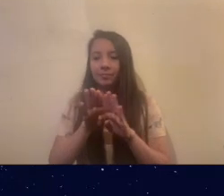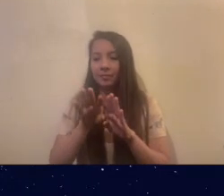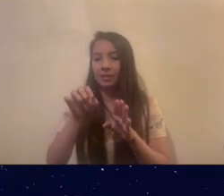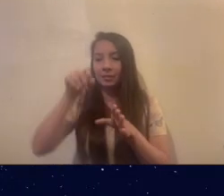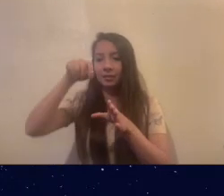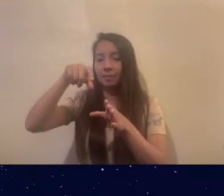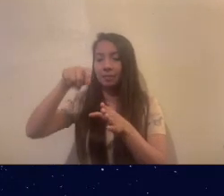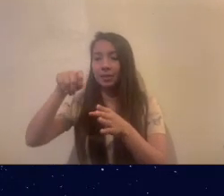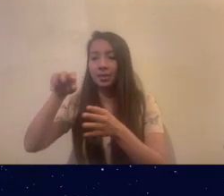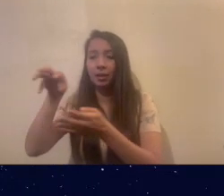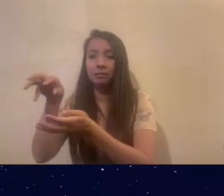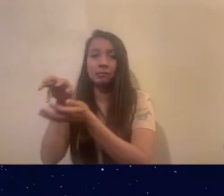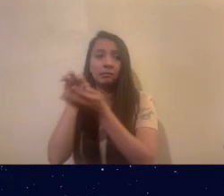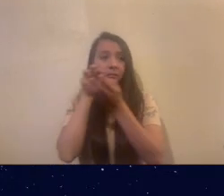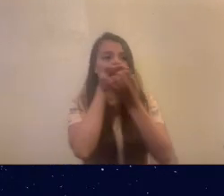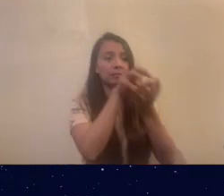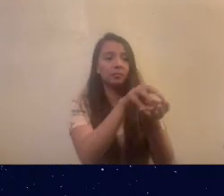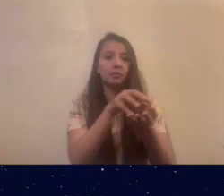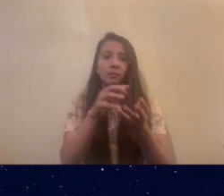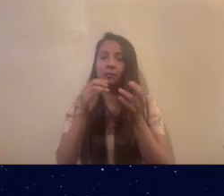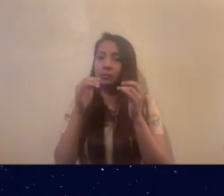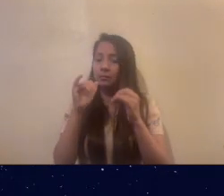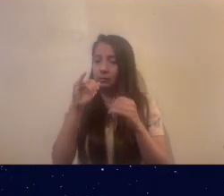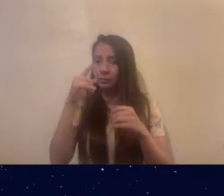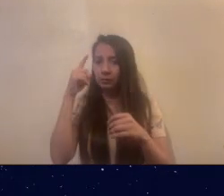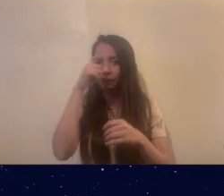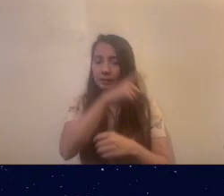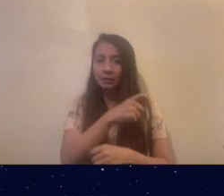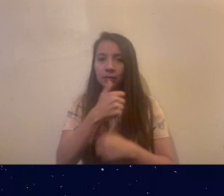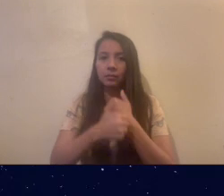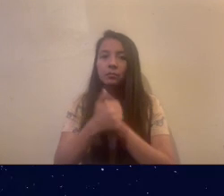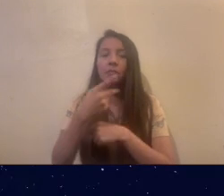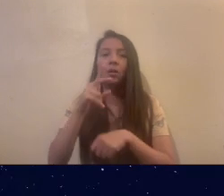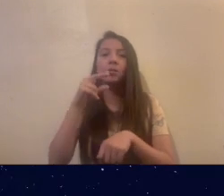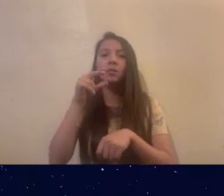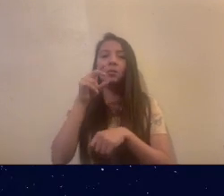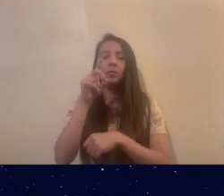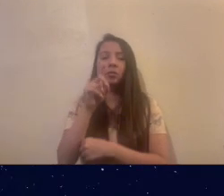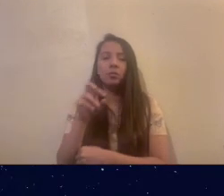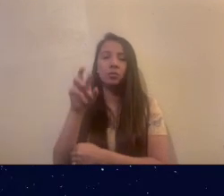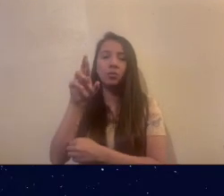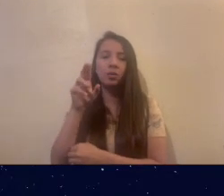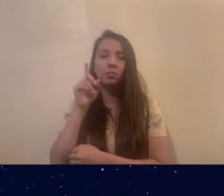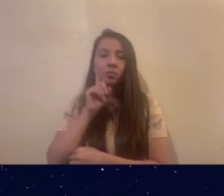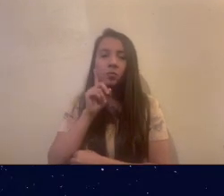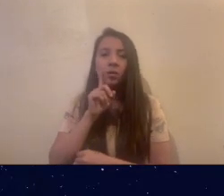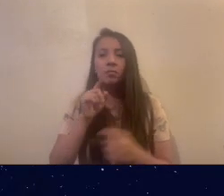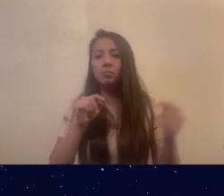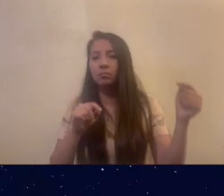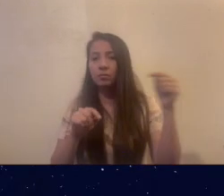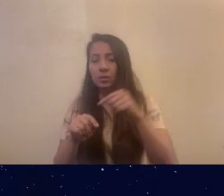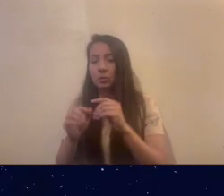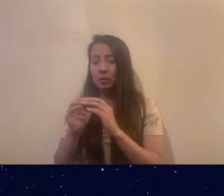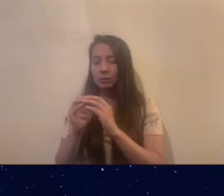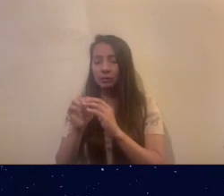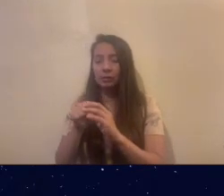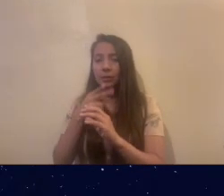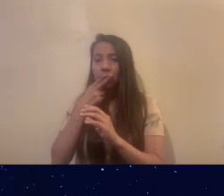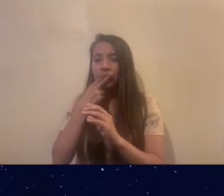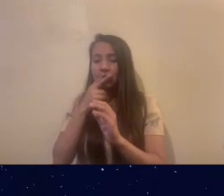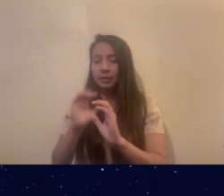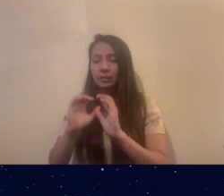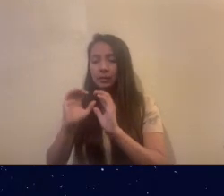semilla. Trasladar la semilla fue un reto, pero la doctora Ponesa vino en persona con la semilla en el mejor estado de